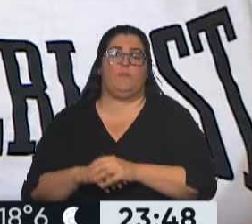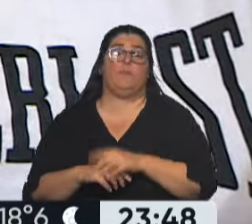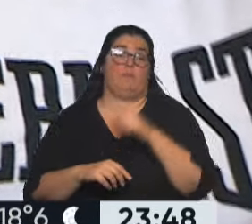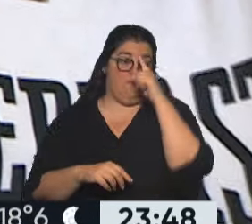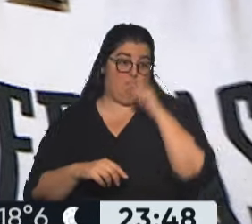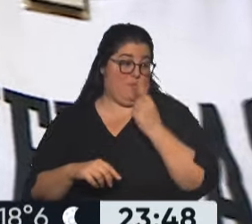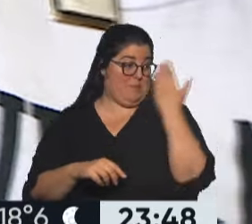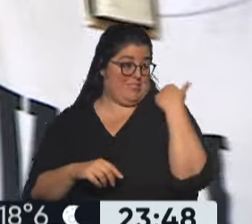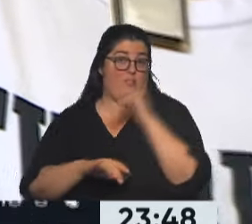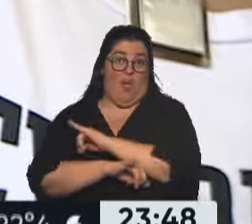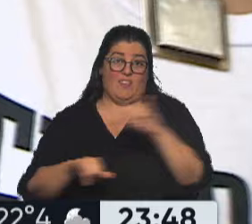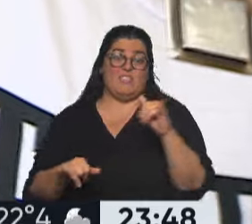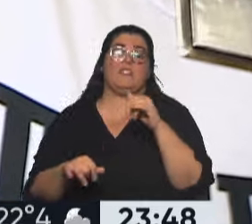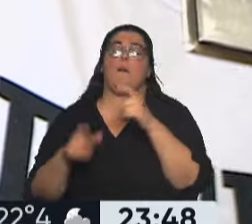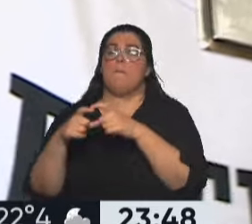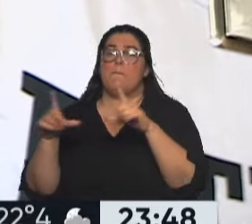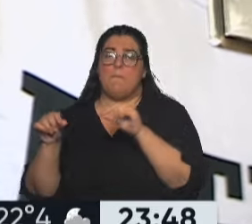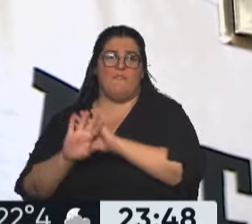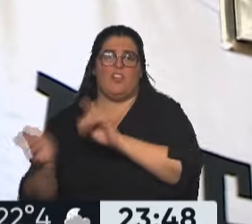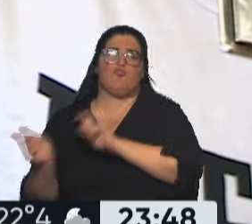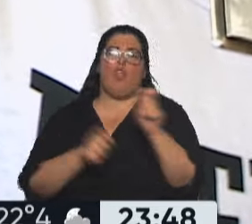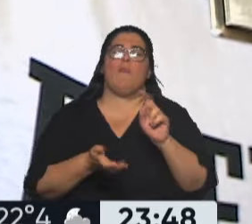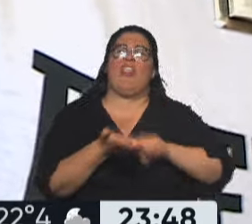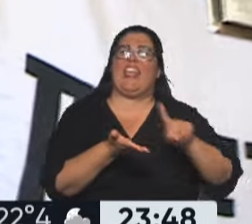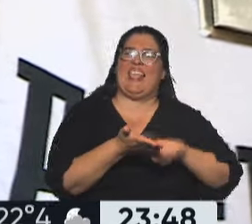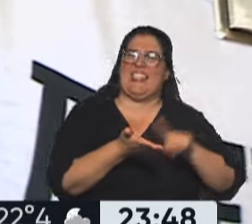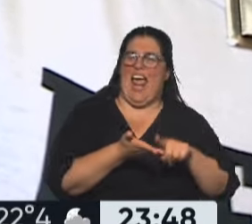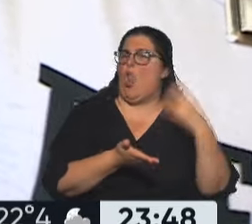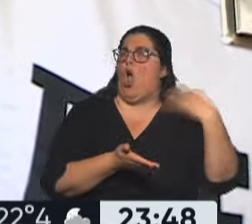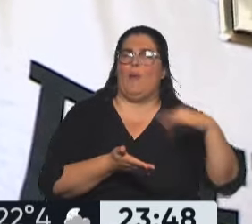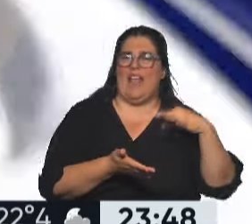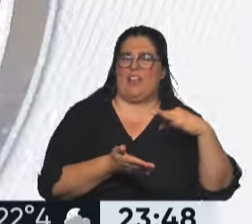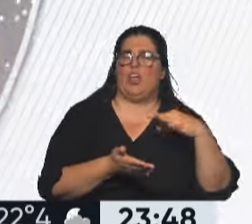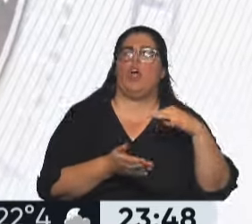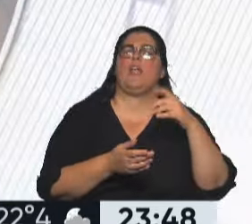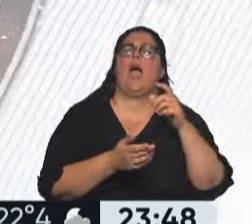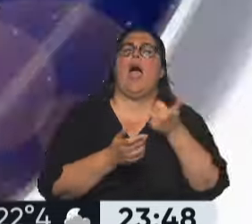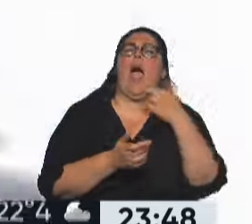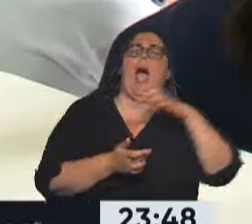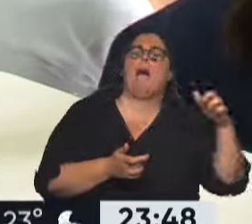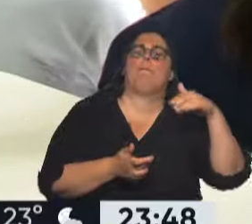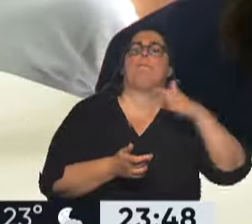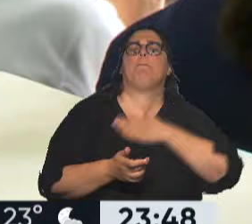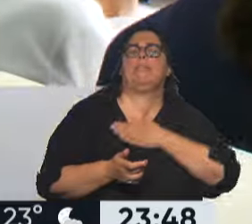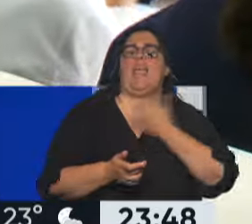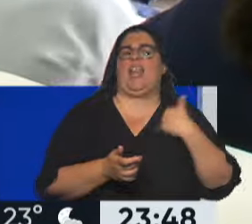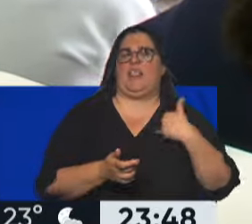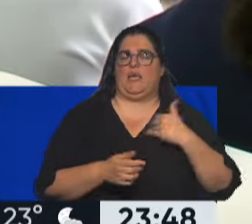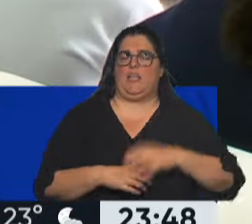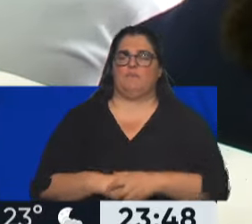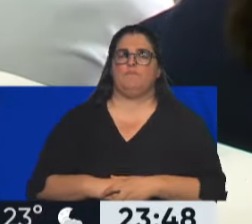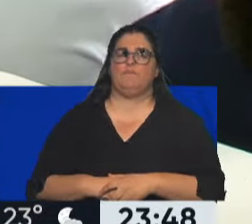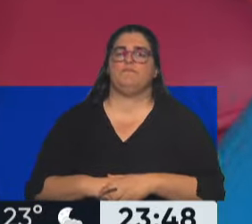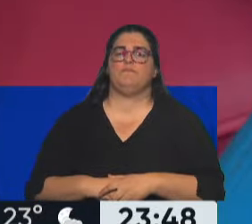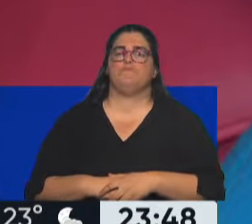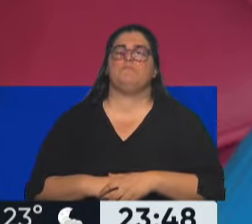fue pasar a la versión digital única y obligatoria a través del portal Mi Argentina. La canasta de crianza subió